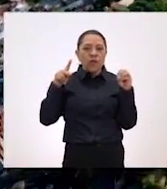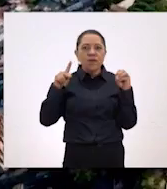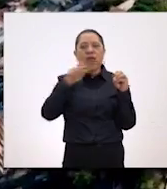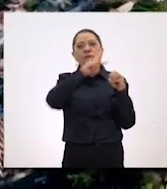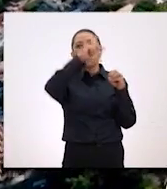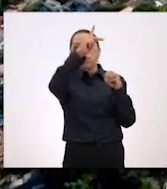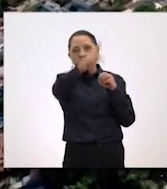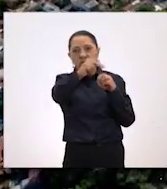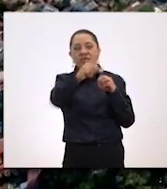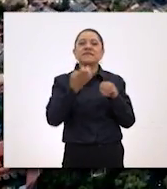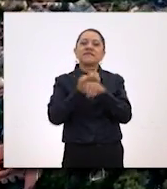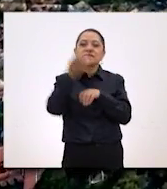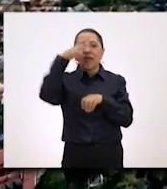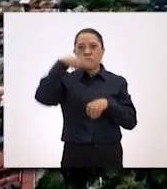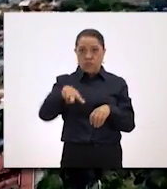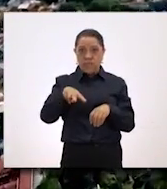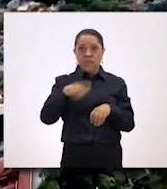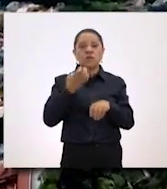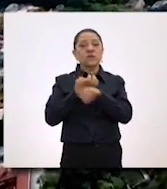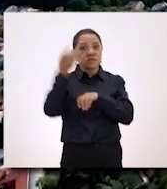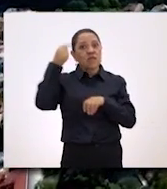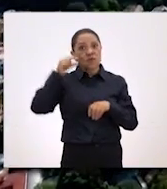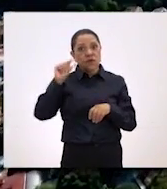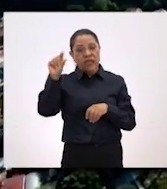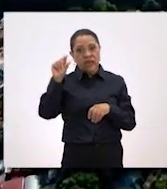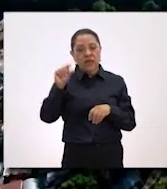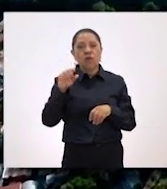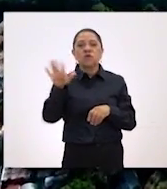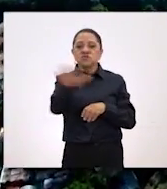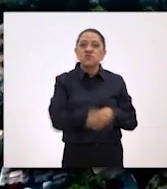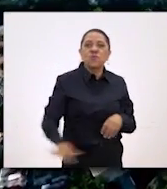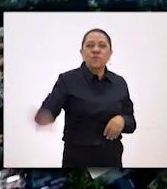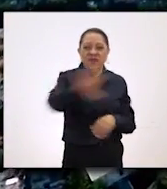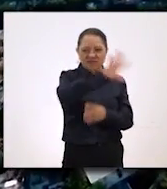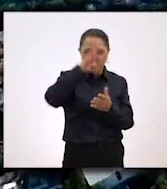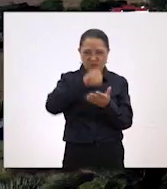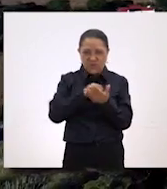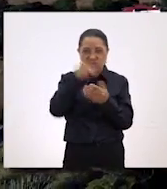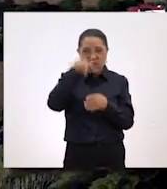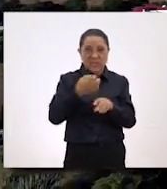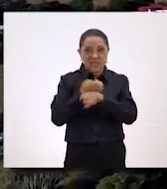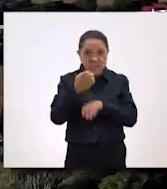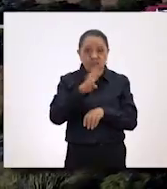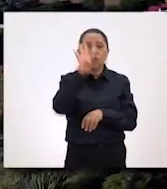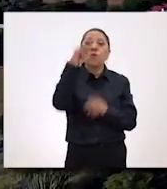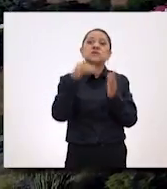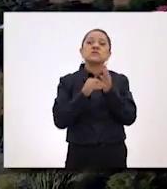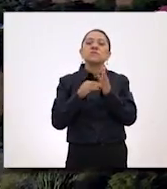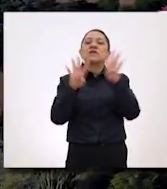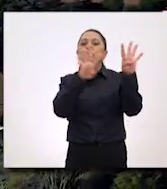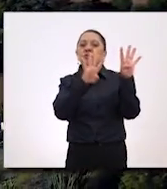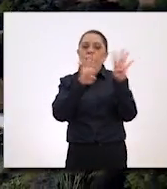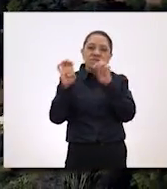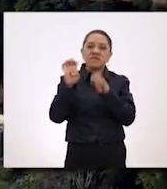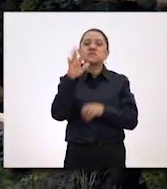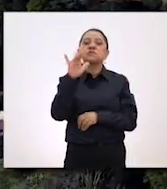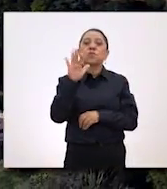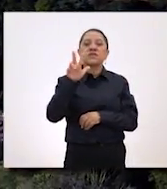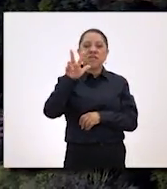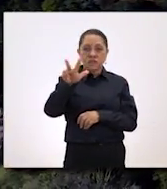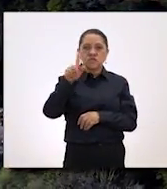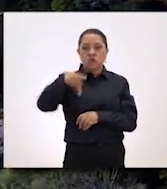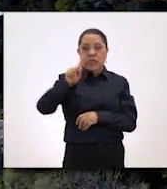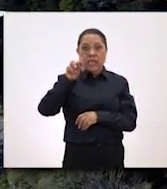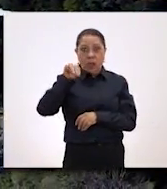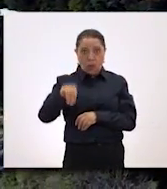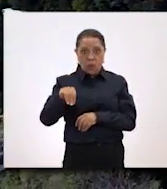superficie total del estado es de 4.958 kilómetros cuadrados, cifra que representa el